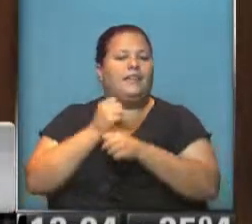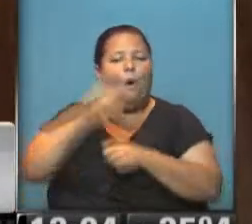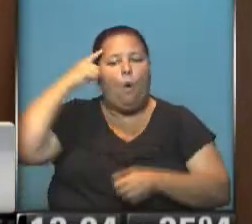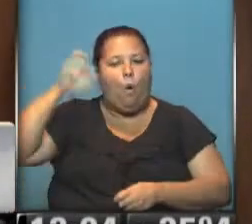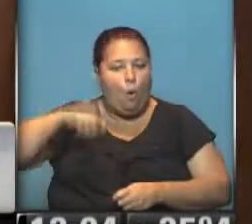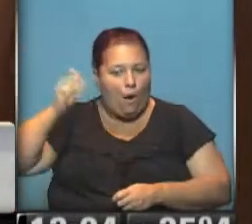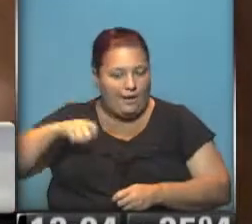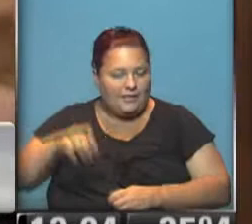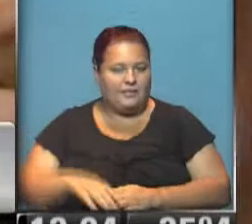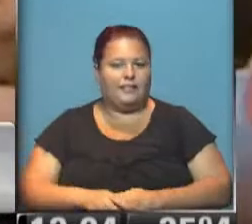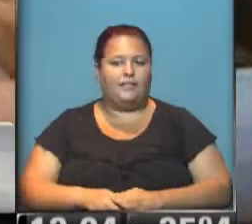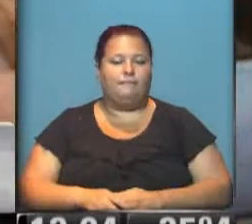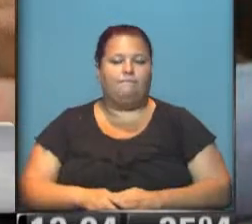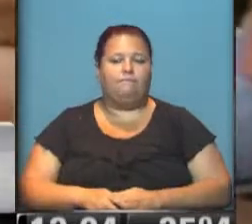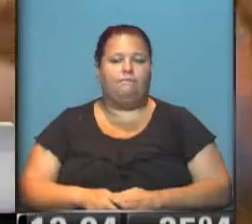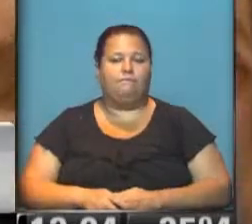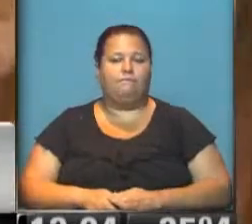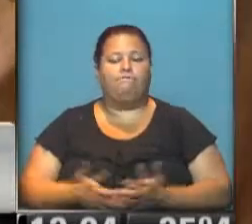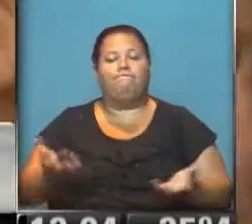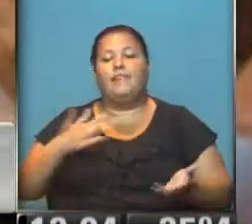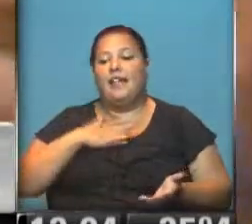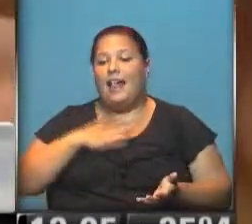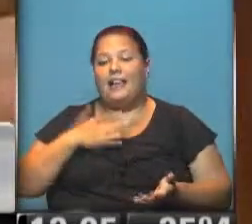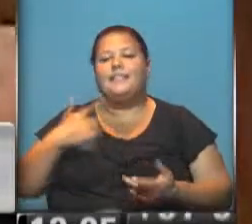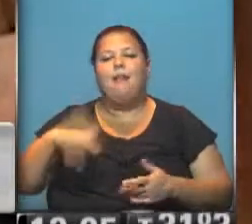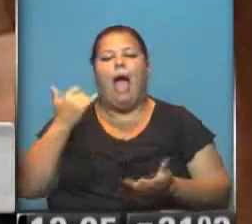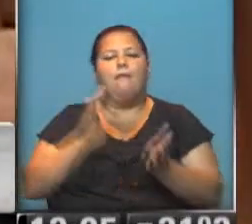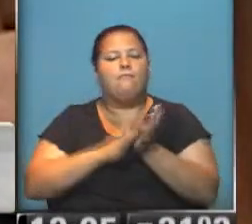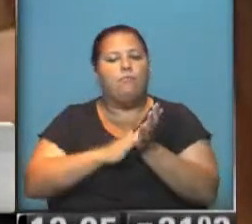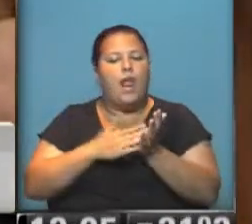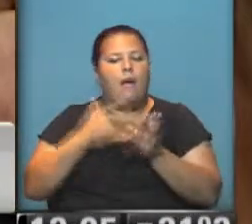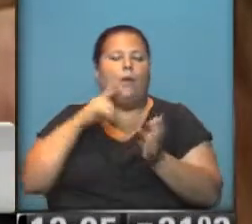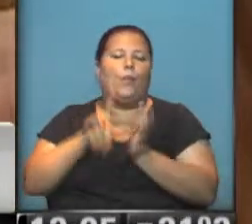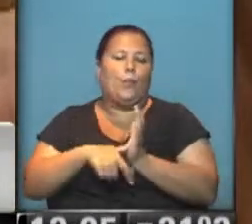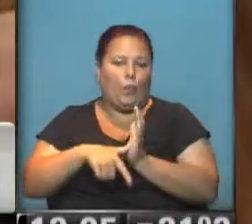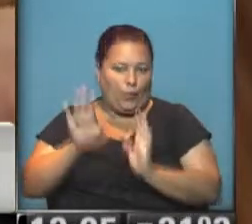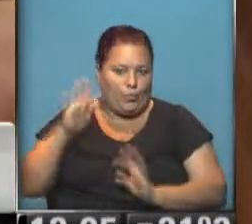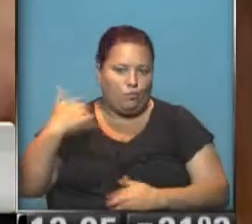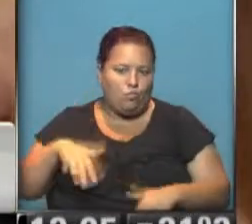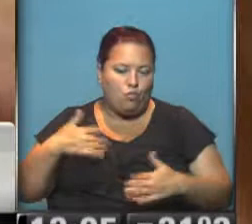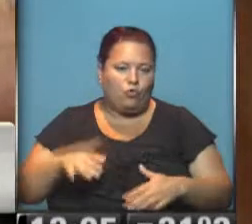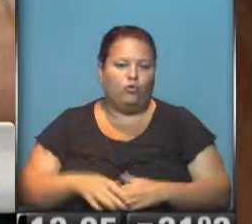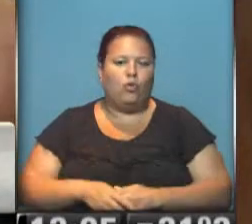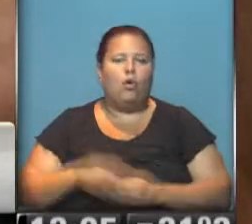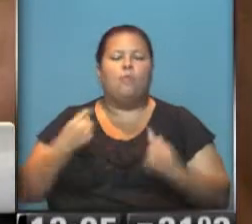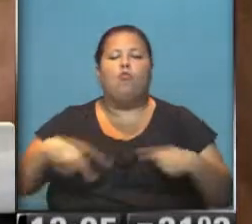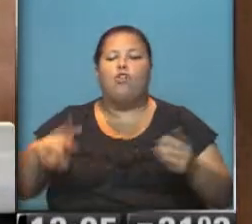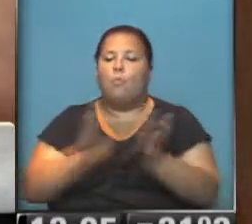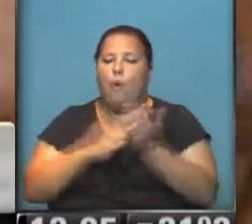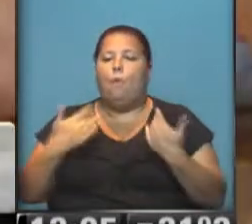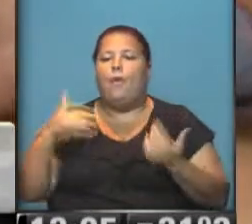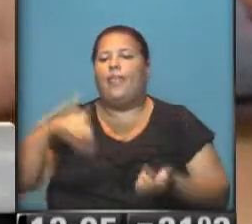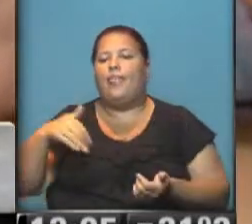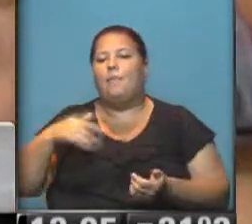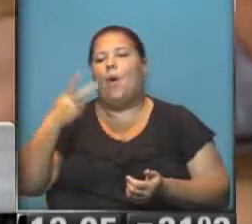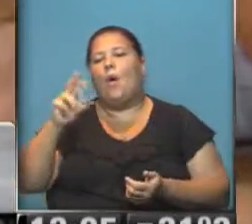judicial y que lamentablemente tiene muchas pruebas que van a demorar mucho, muchas pruebas que pueden demorar